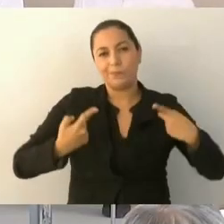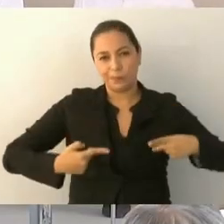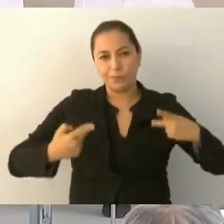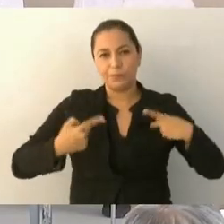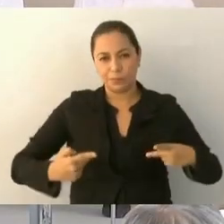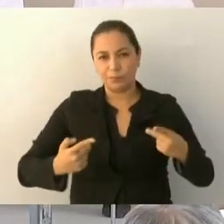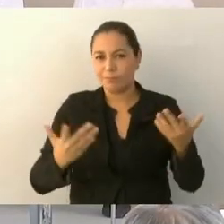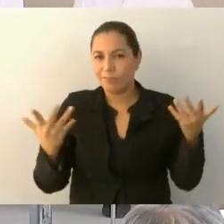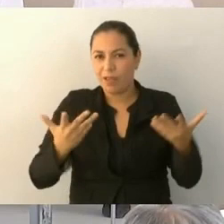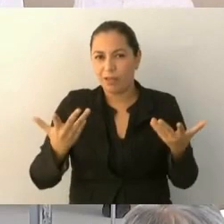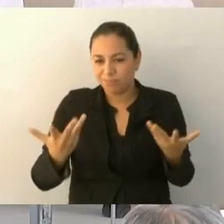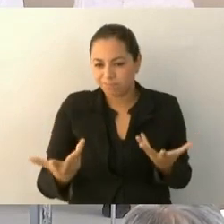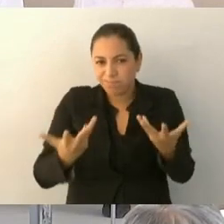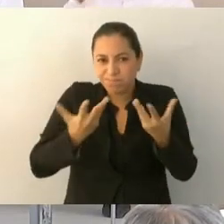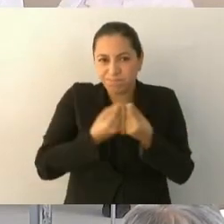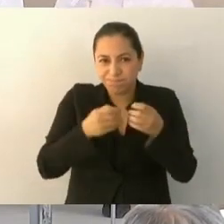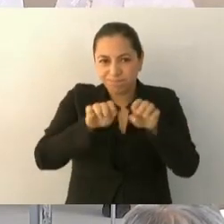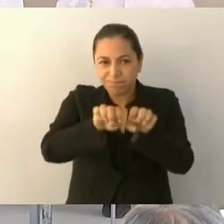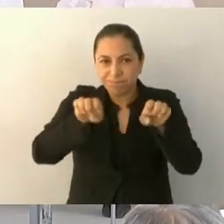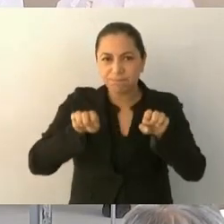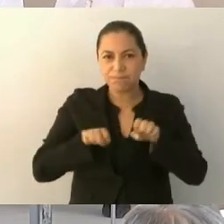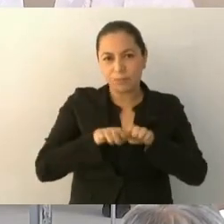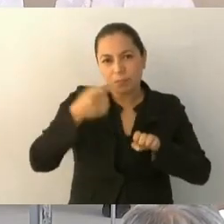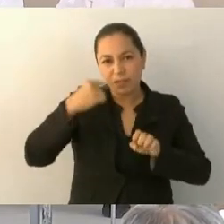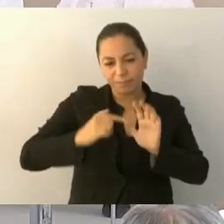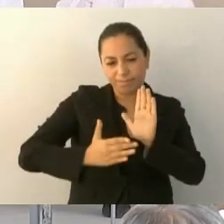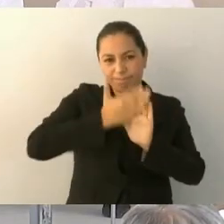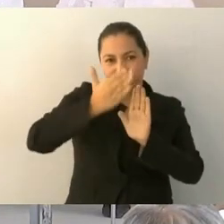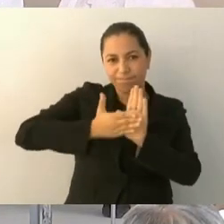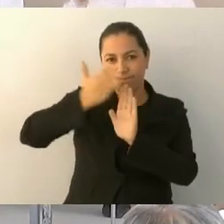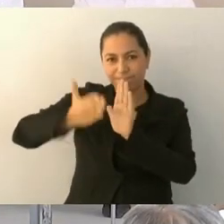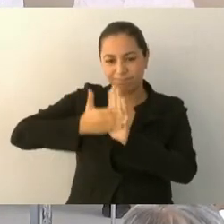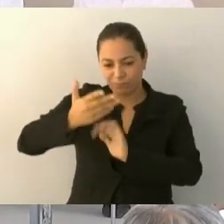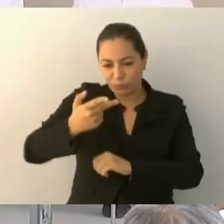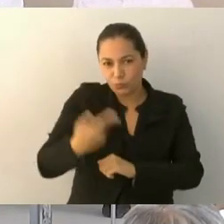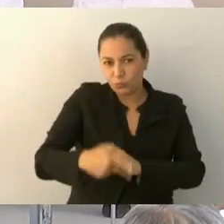participaron en la construcción de esta obra.